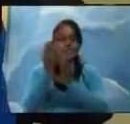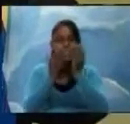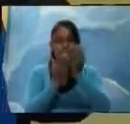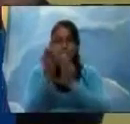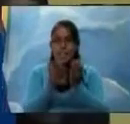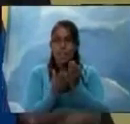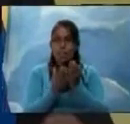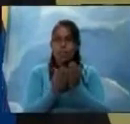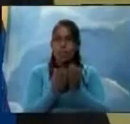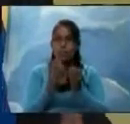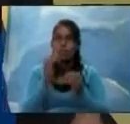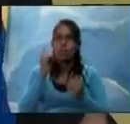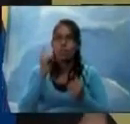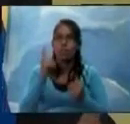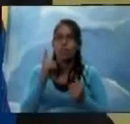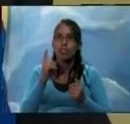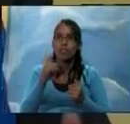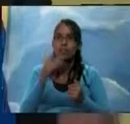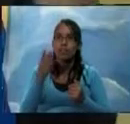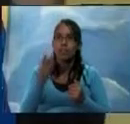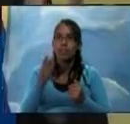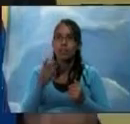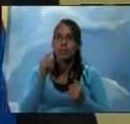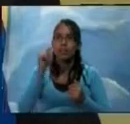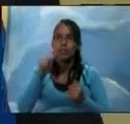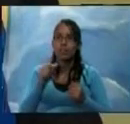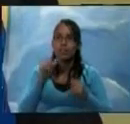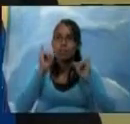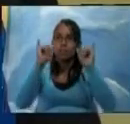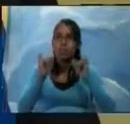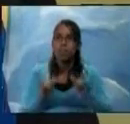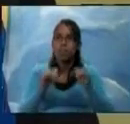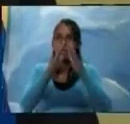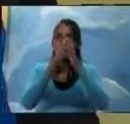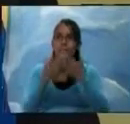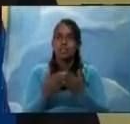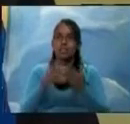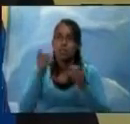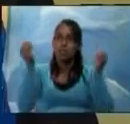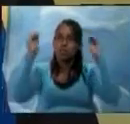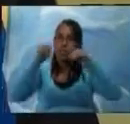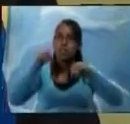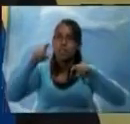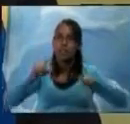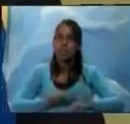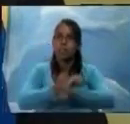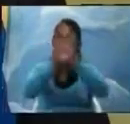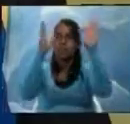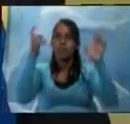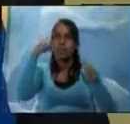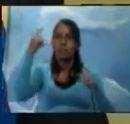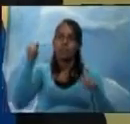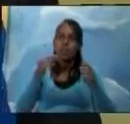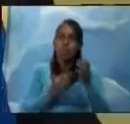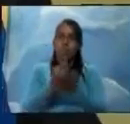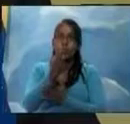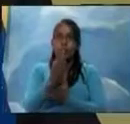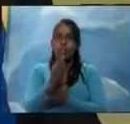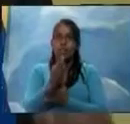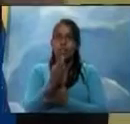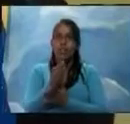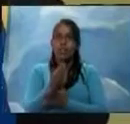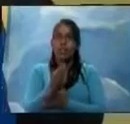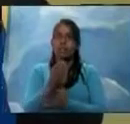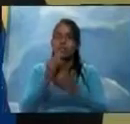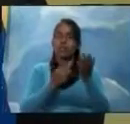y fiel. Qué maravilloso es que estas mismas palabras se están resaltando en esta mañana para los fieles. Porque hay que